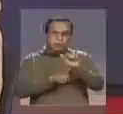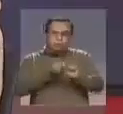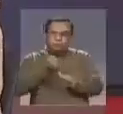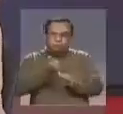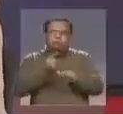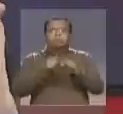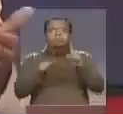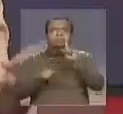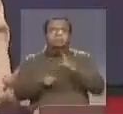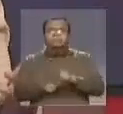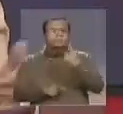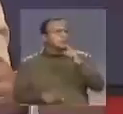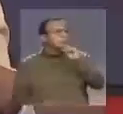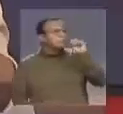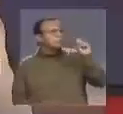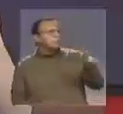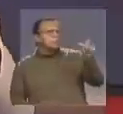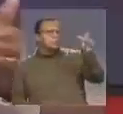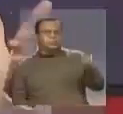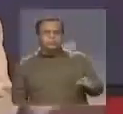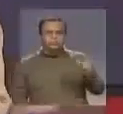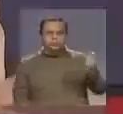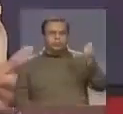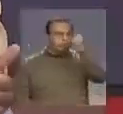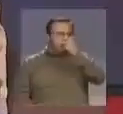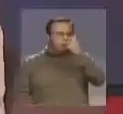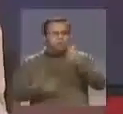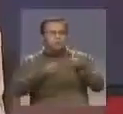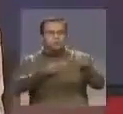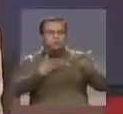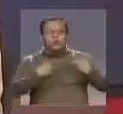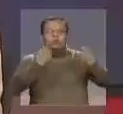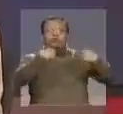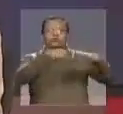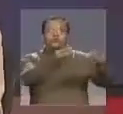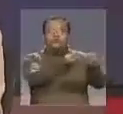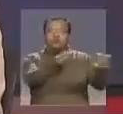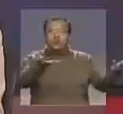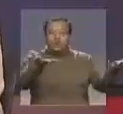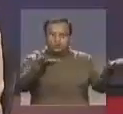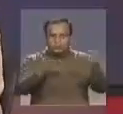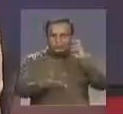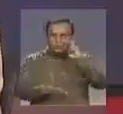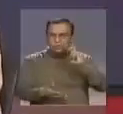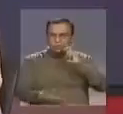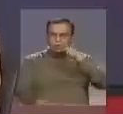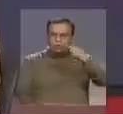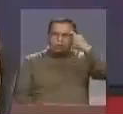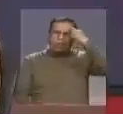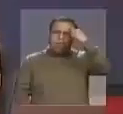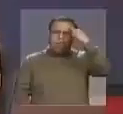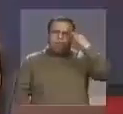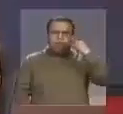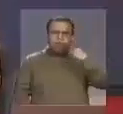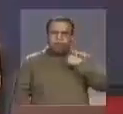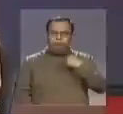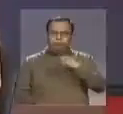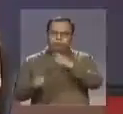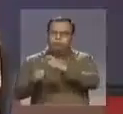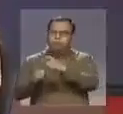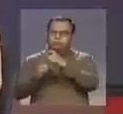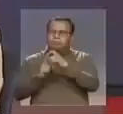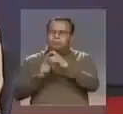asesora, que lo primero que te preguntan, ¿qué es lo afrodisíaco de tu tierra? ¿Sí? Que eso pensaría uno que es un